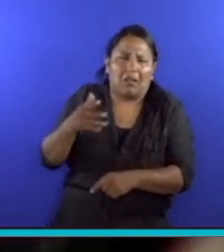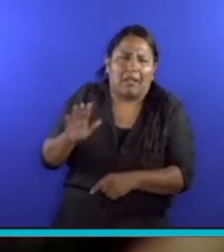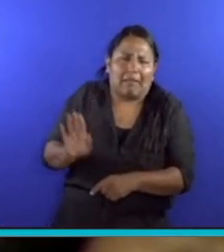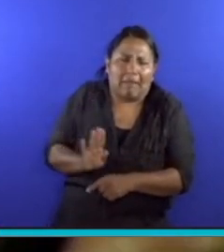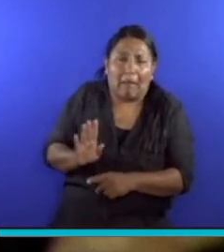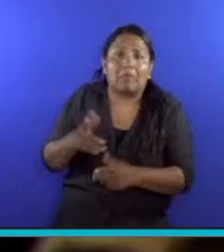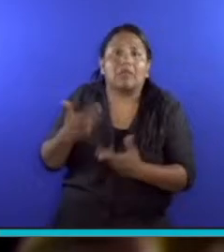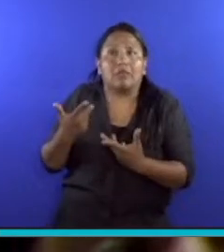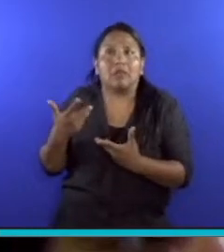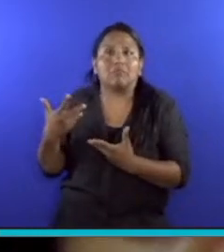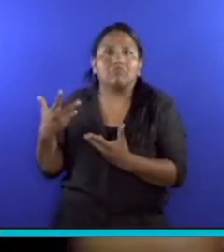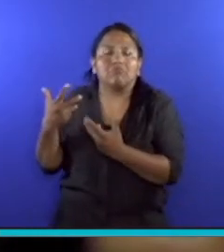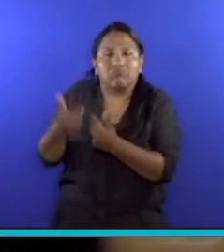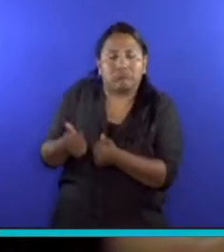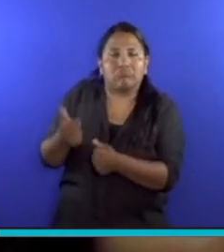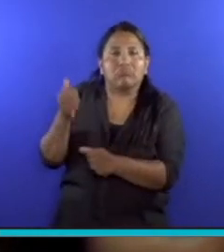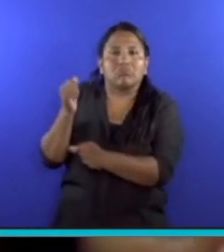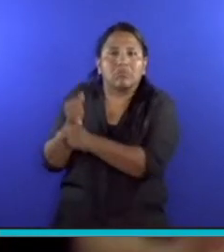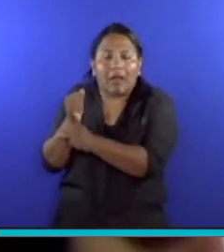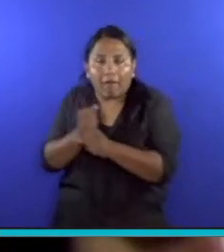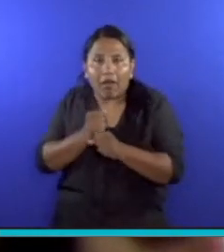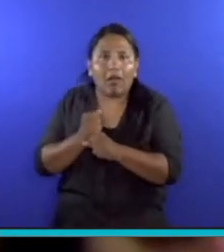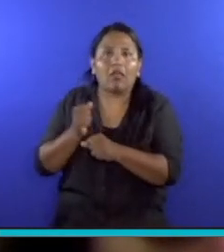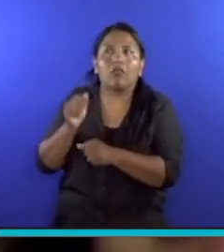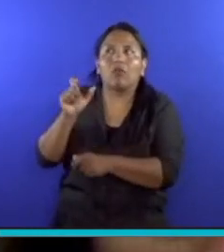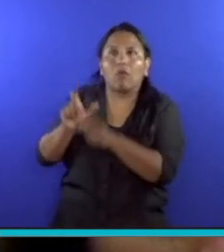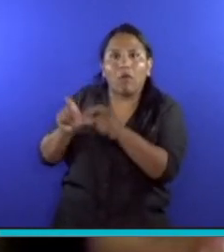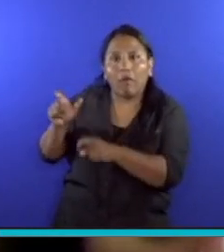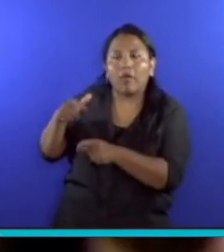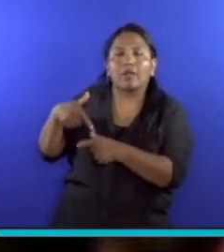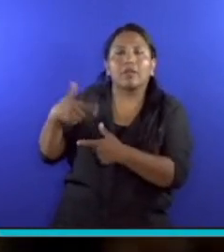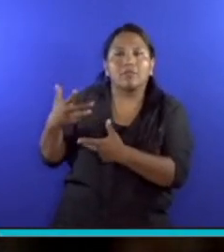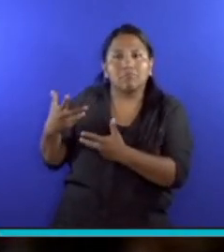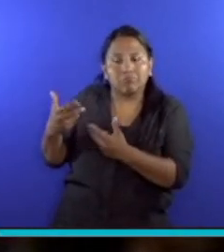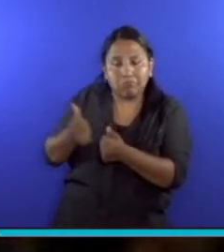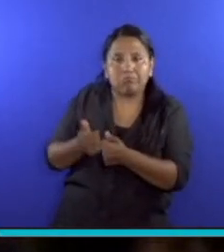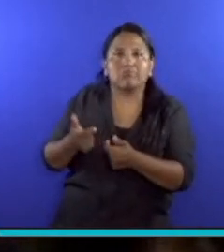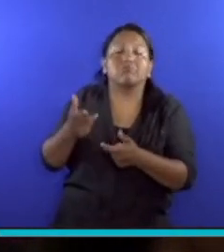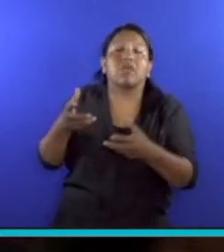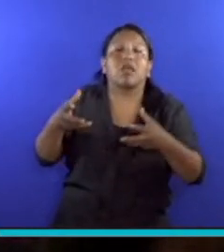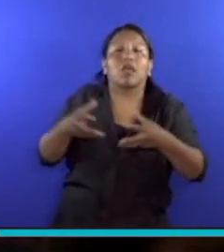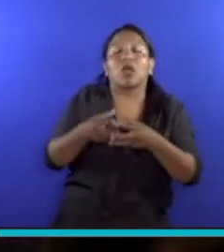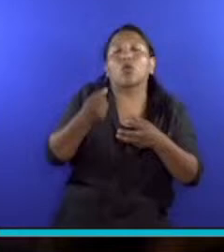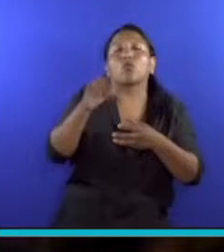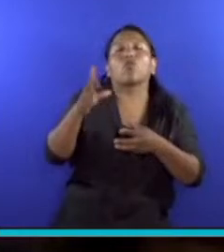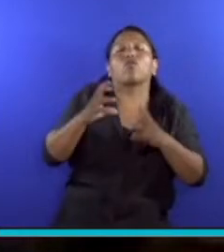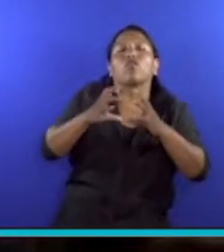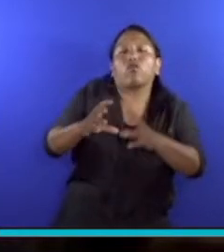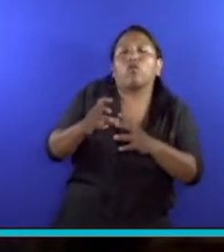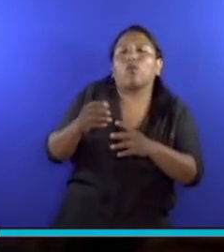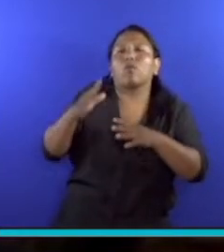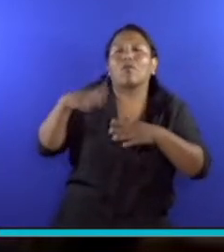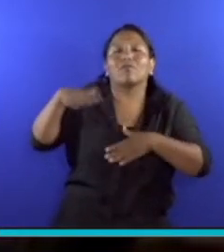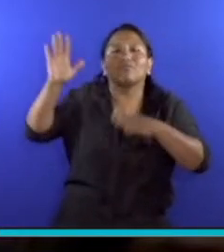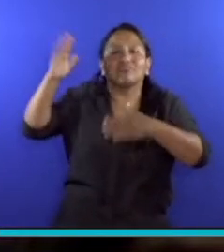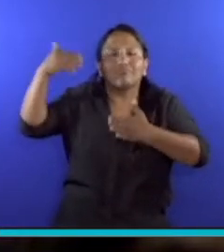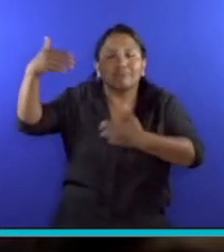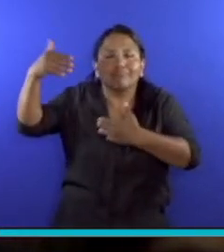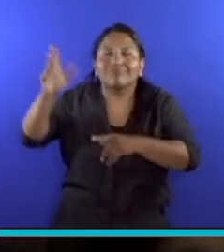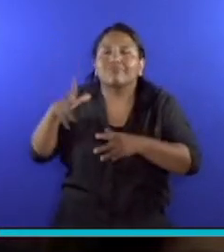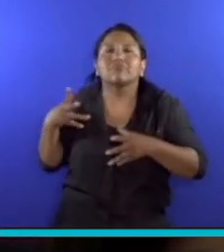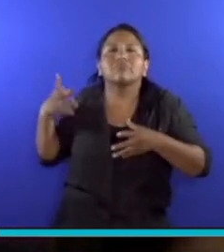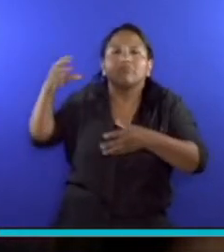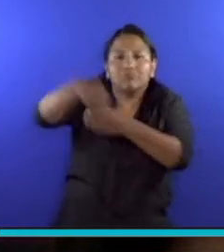muchos trabajadores, trabajadoras, también hinchadas, jóvenes estudiantes, entre diversos